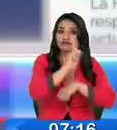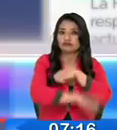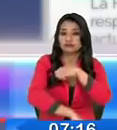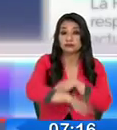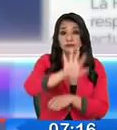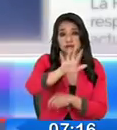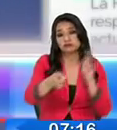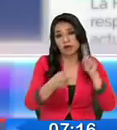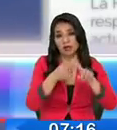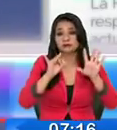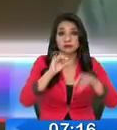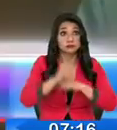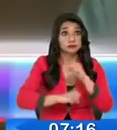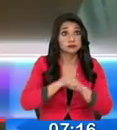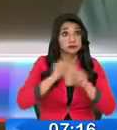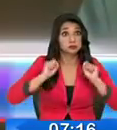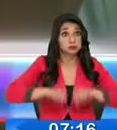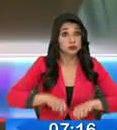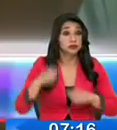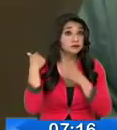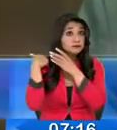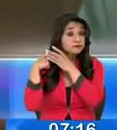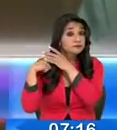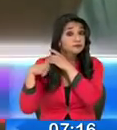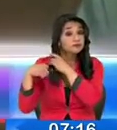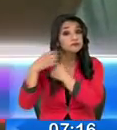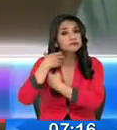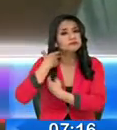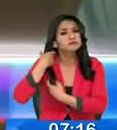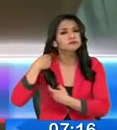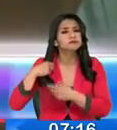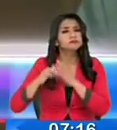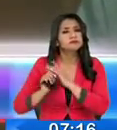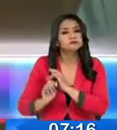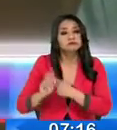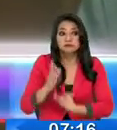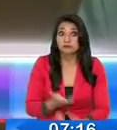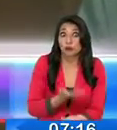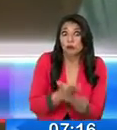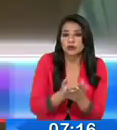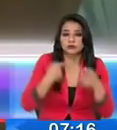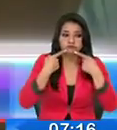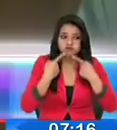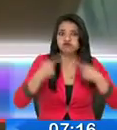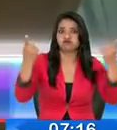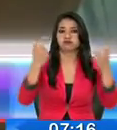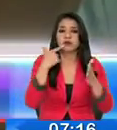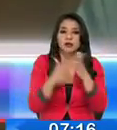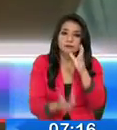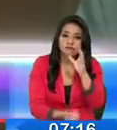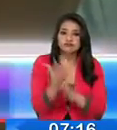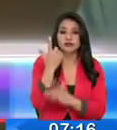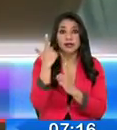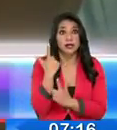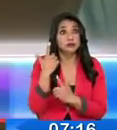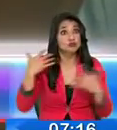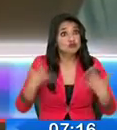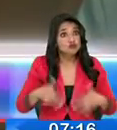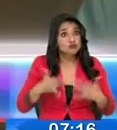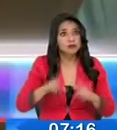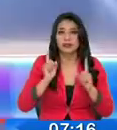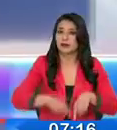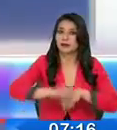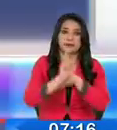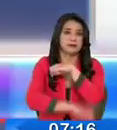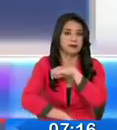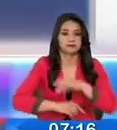de 5 a 7 años. Quienes plantean elementos tan graves como la posibilidad de la creación de un ejército tienen que responder ante la